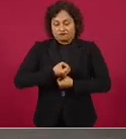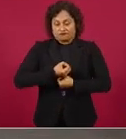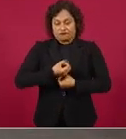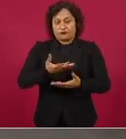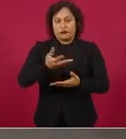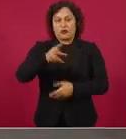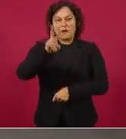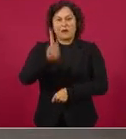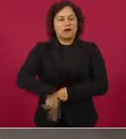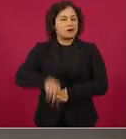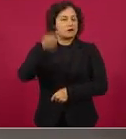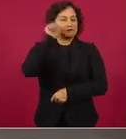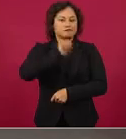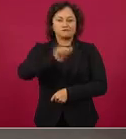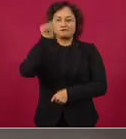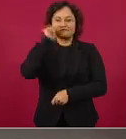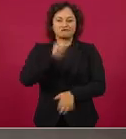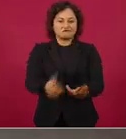Y